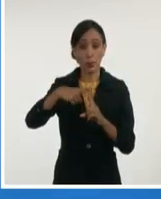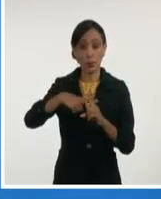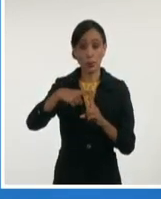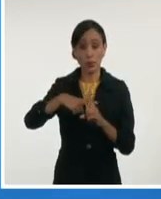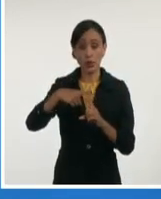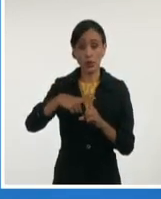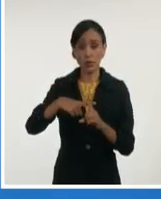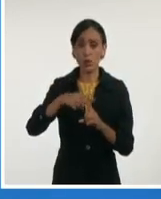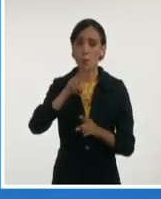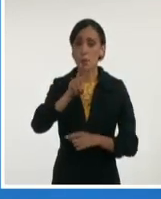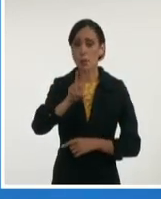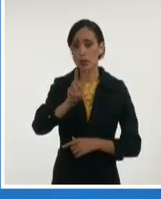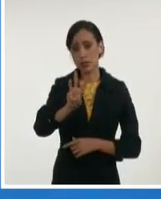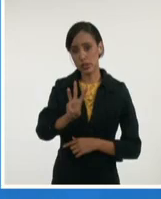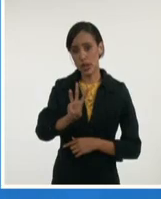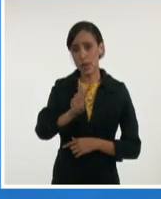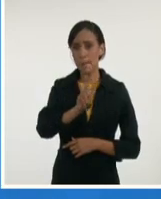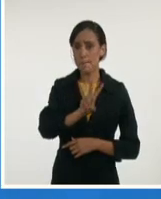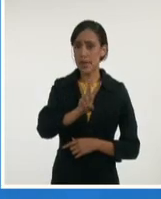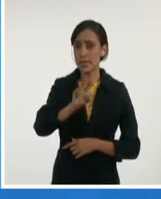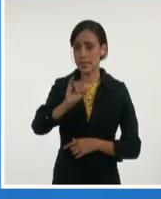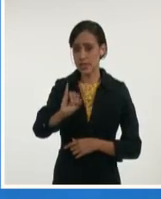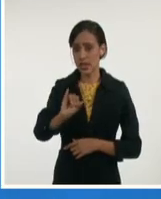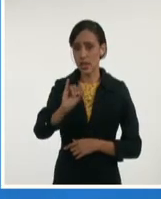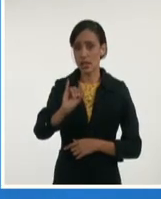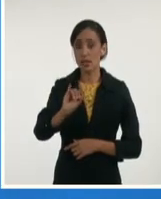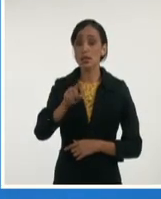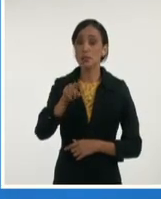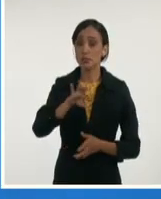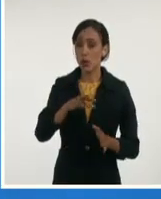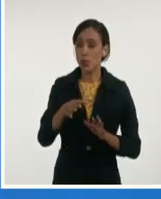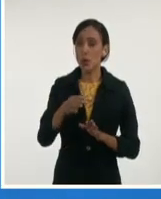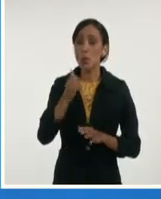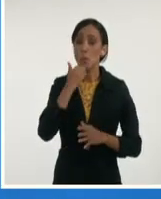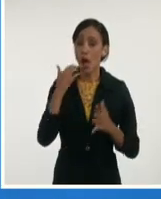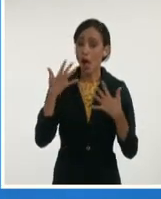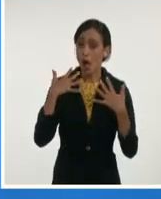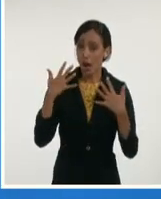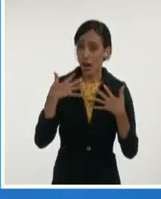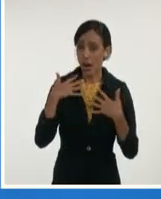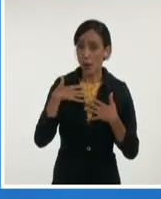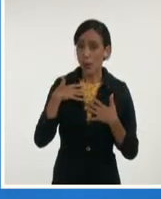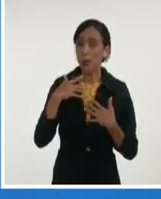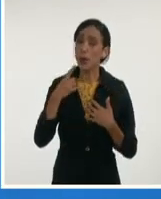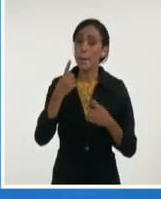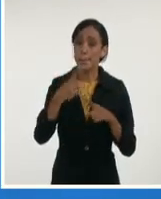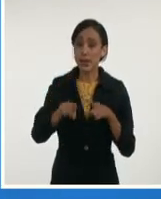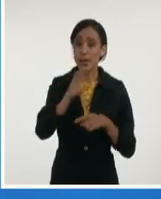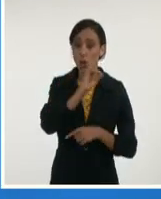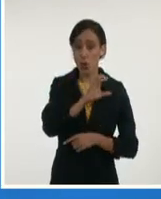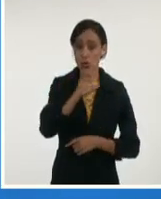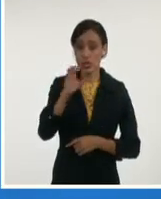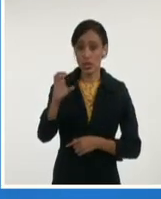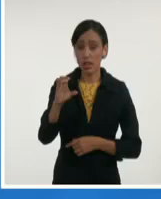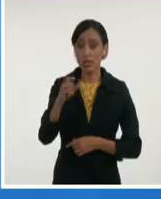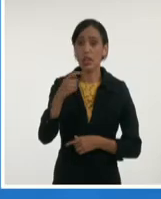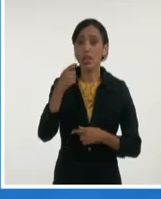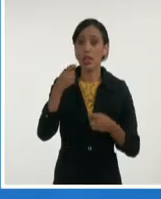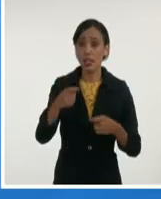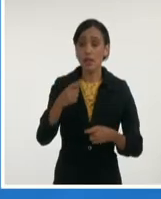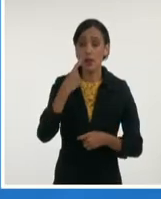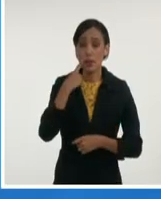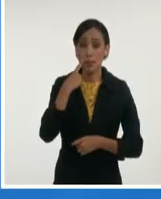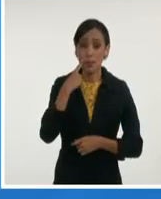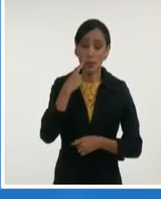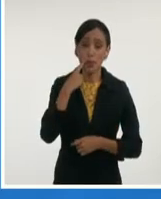sobre los 23 26 grados eso algún valor superior pero acá en el occidente donde debe llegar el flujo del sudeste